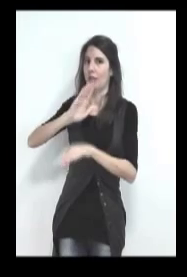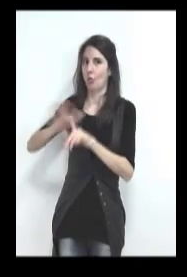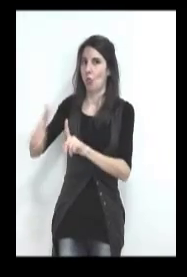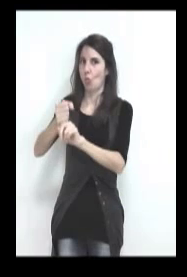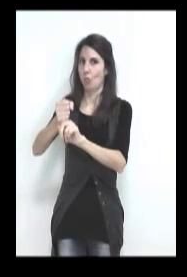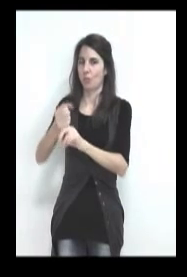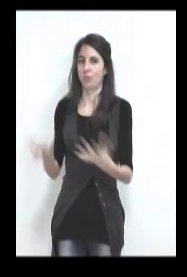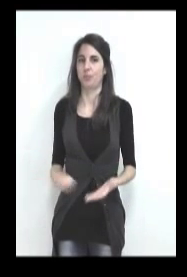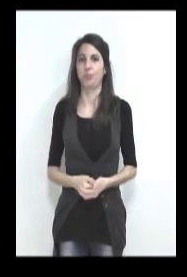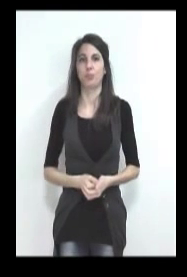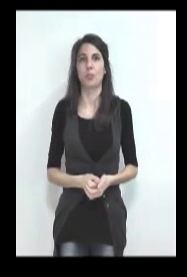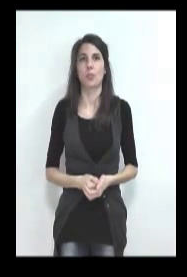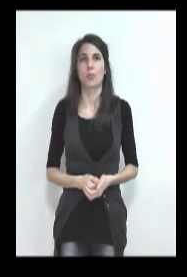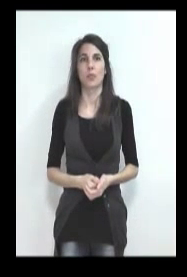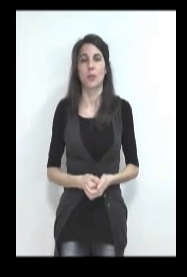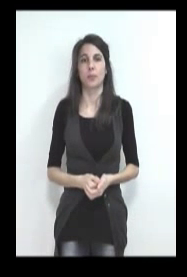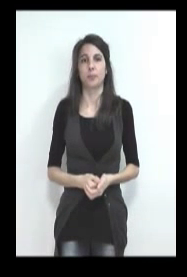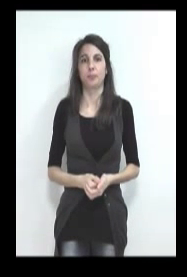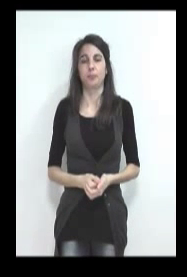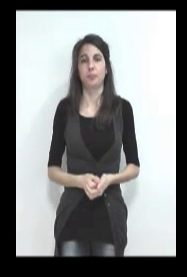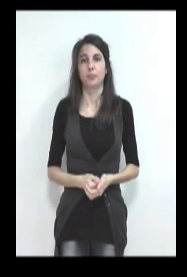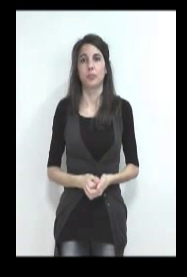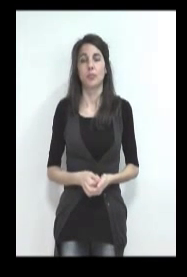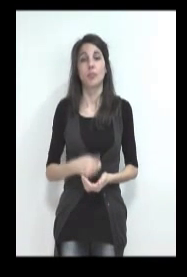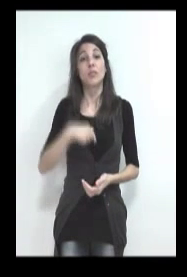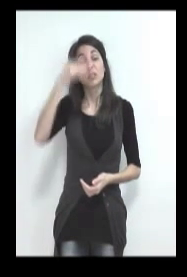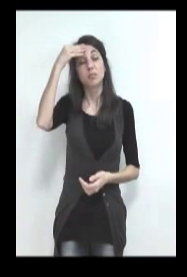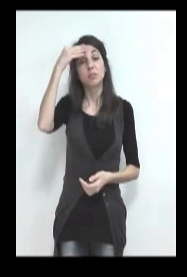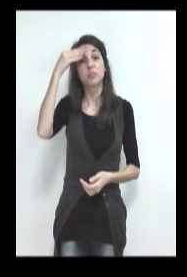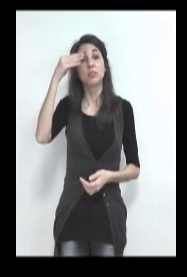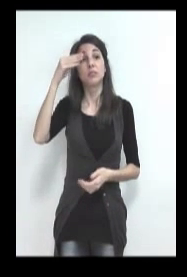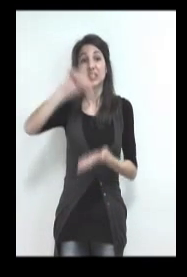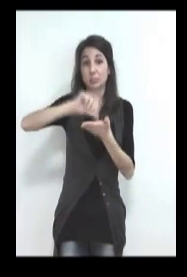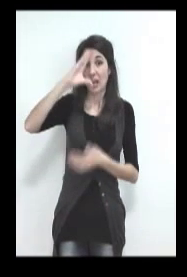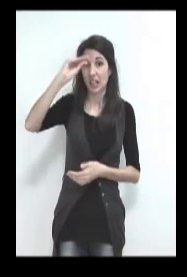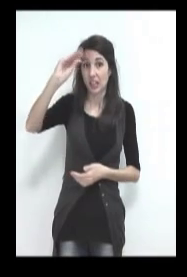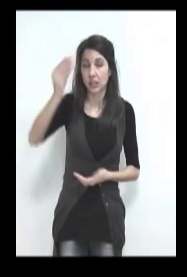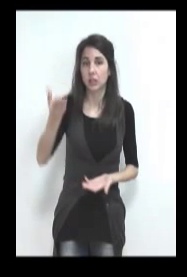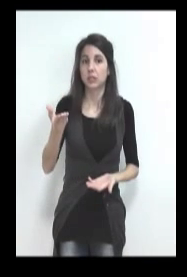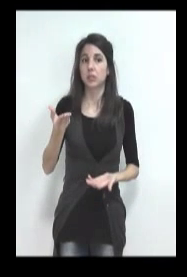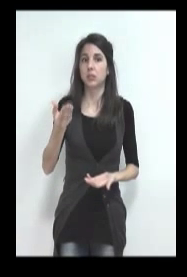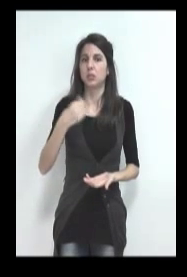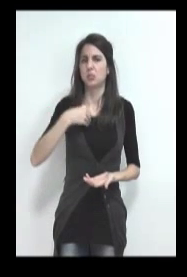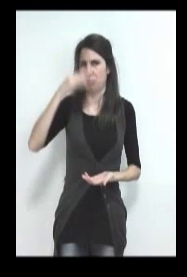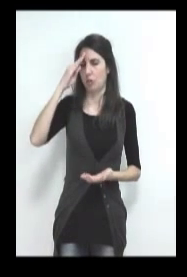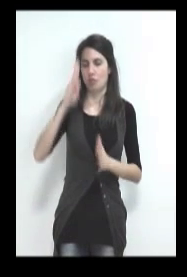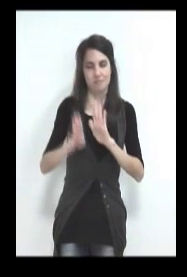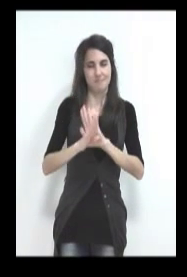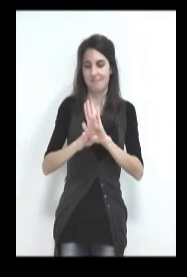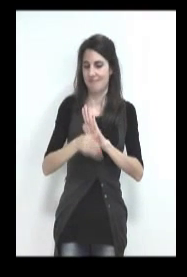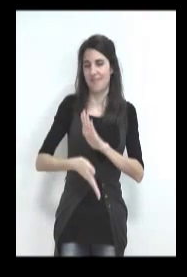Pues Tomás. Yo creo que las Smart Cities se van a quedar, van a ser una